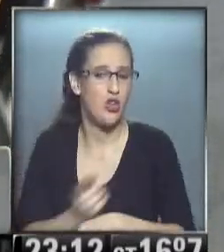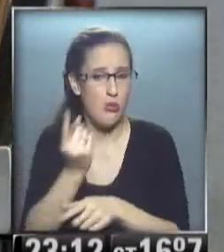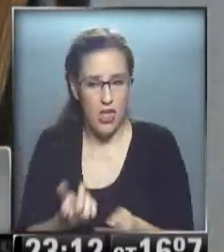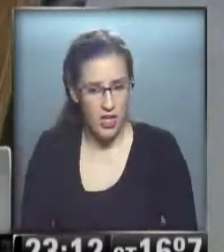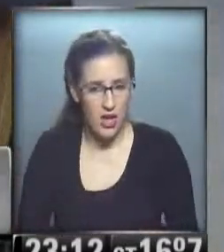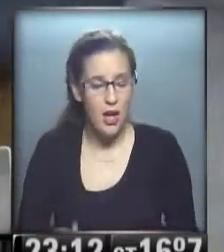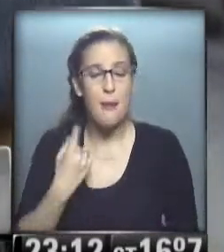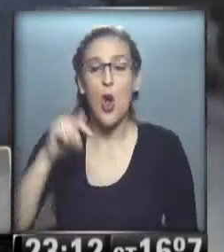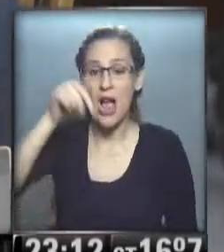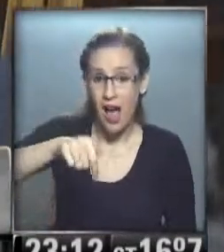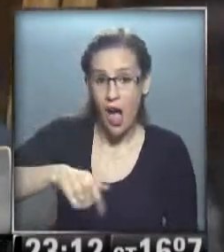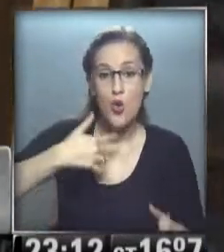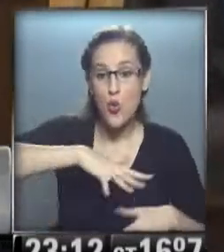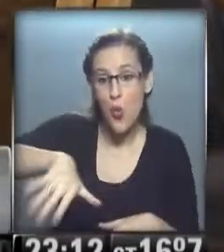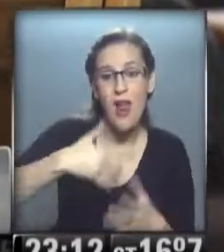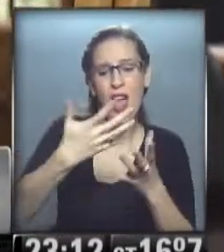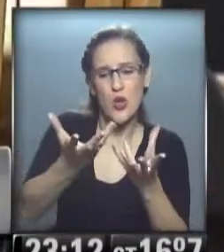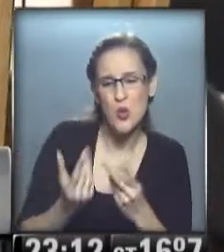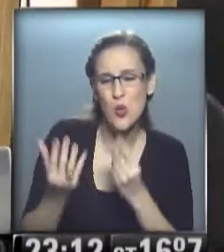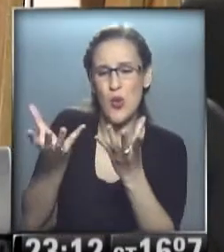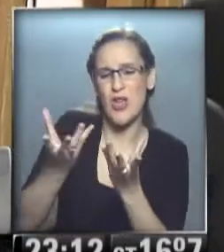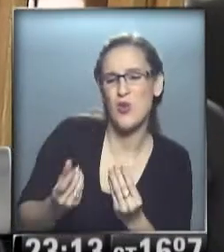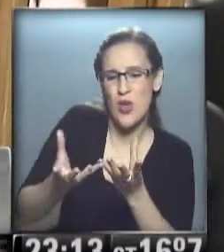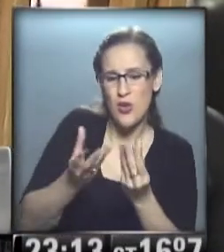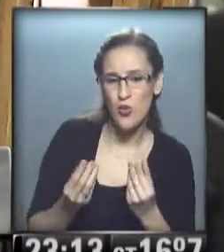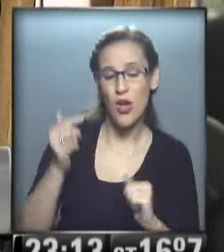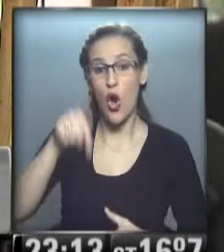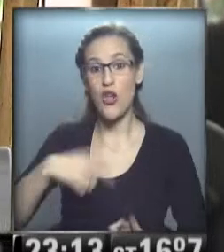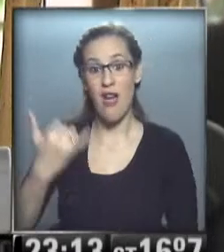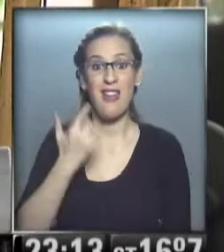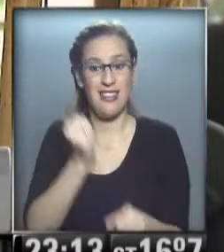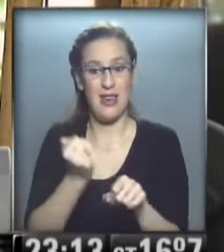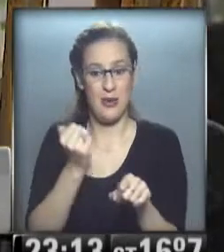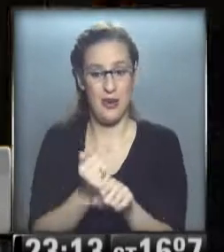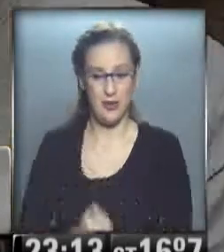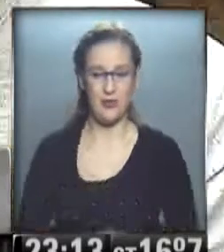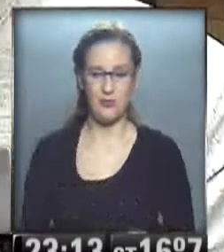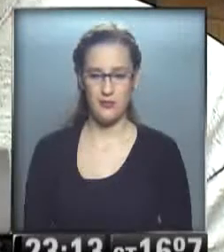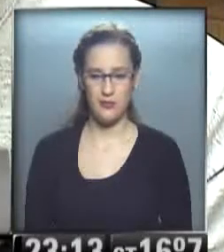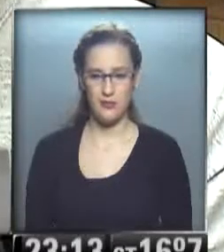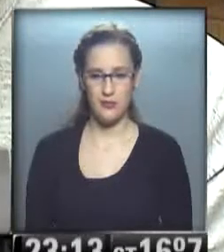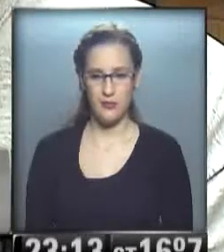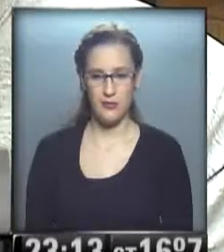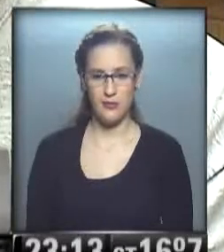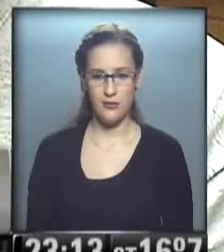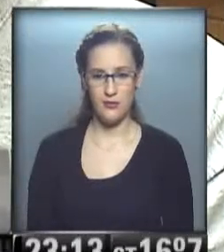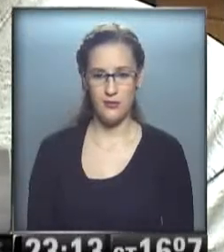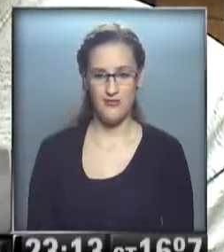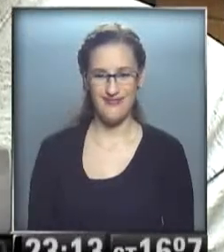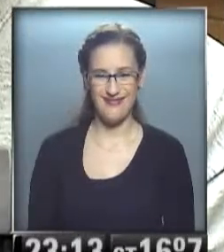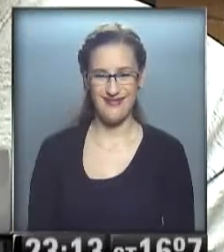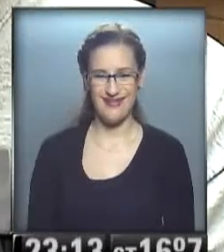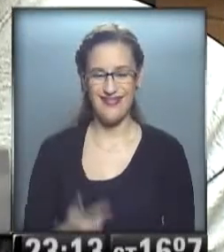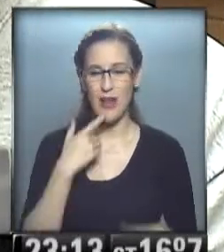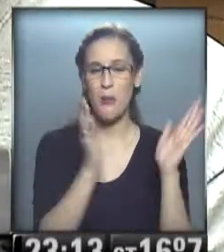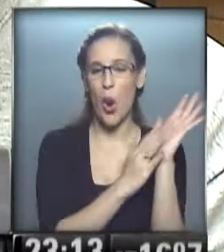bueno, acá me capacitaron bastante bien. Acá estoy con trabajo gracias a ellos. Probé, vine, hice